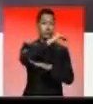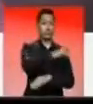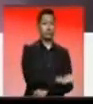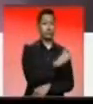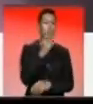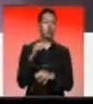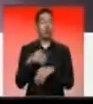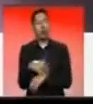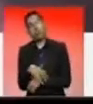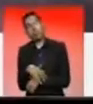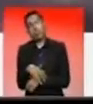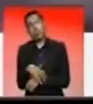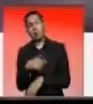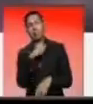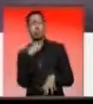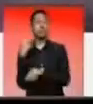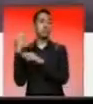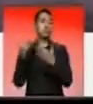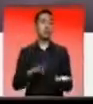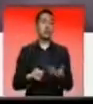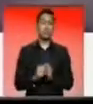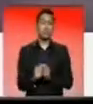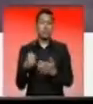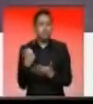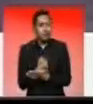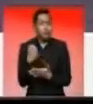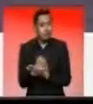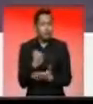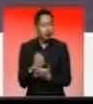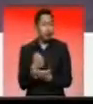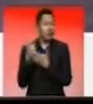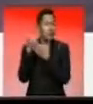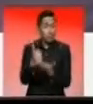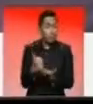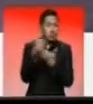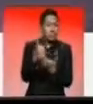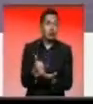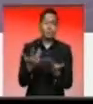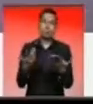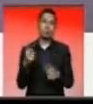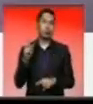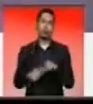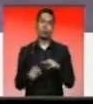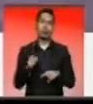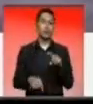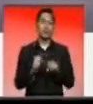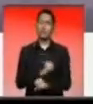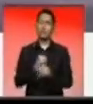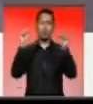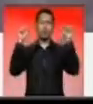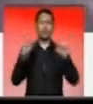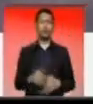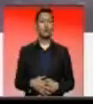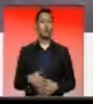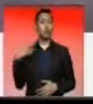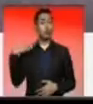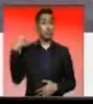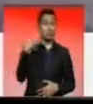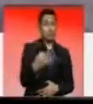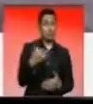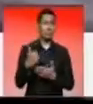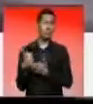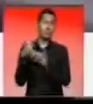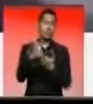la mayoría falleció a pesar de los esfuerzos de rescatistas y pobladores por salvar a los animales. Los voluntarios